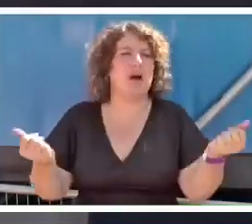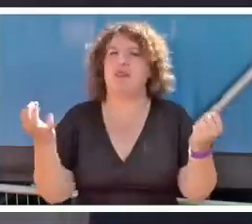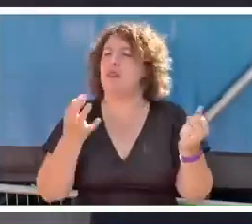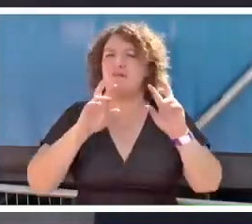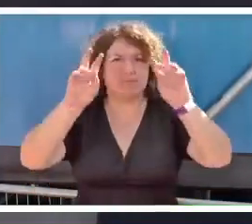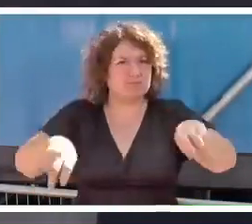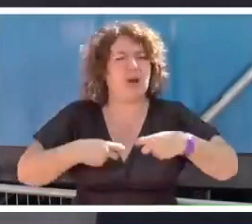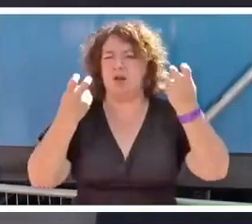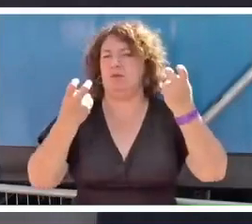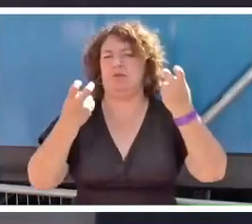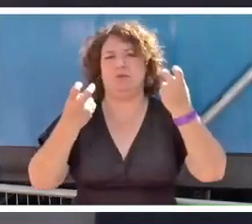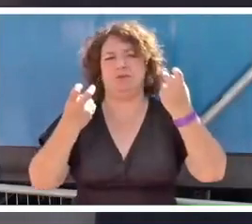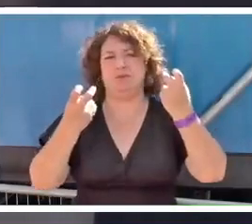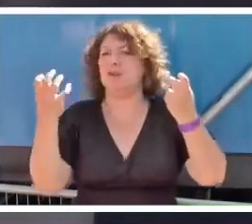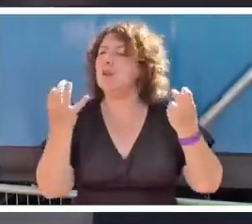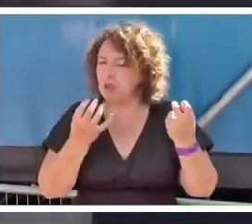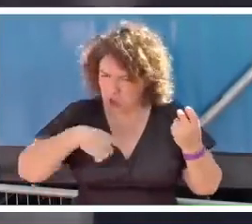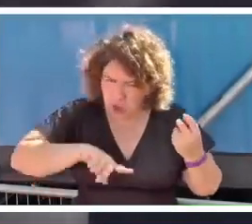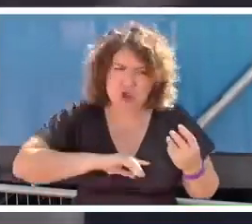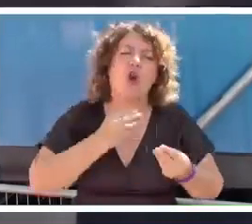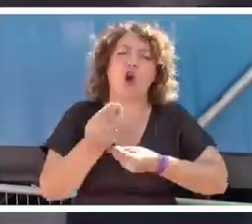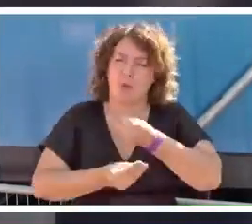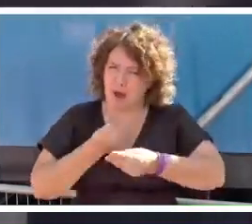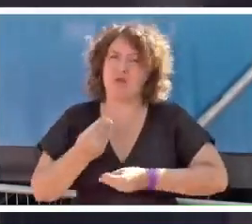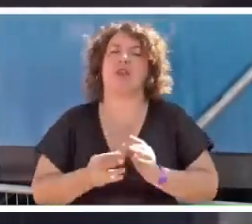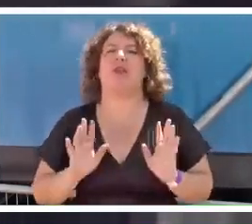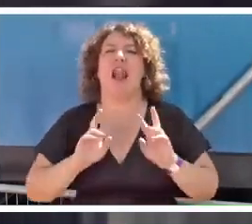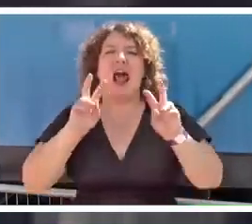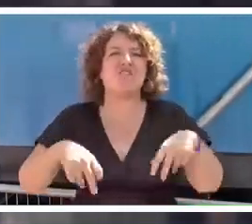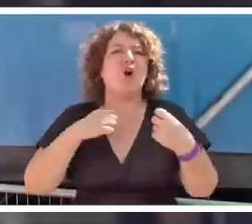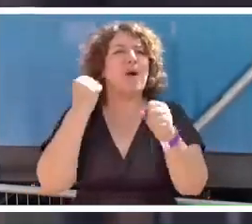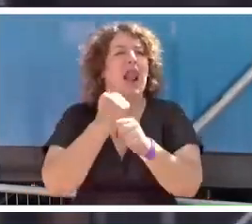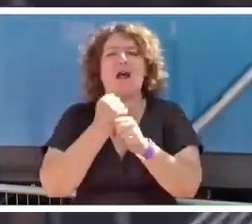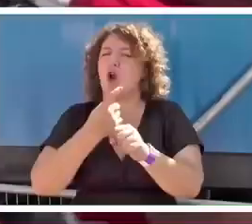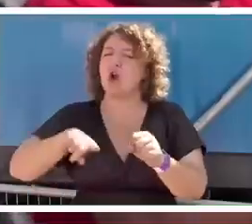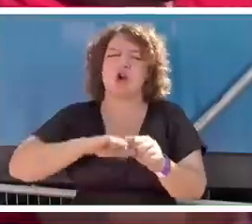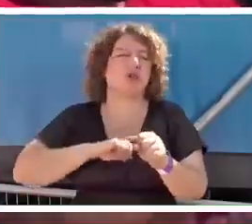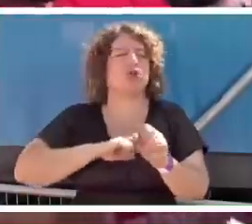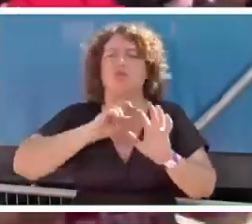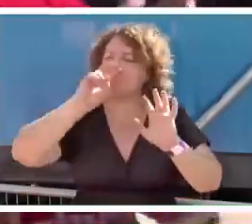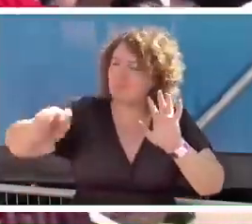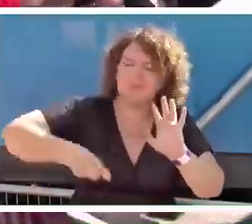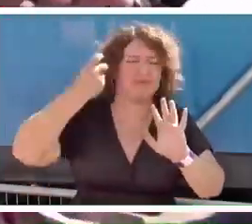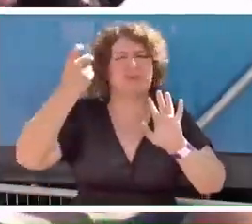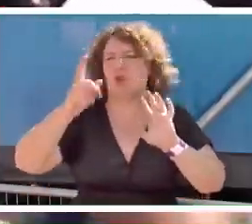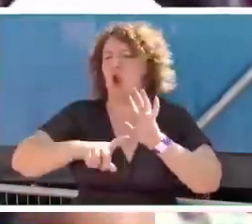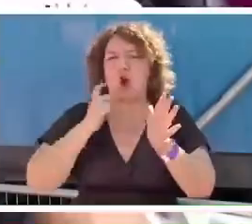Y creedme, vamos a derogar la reforma laboral.